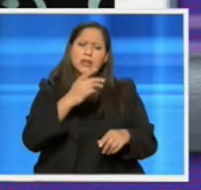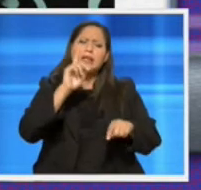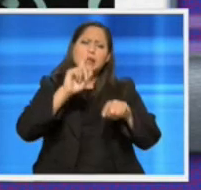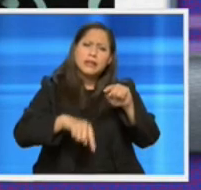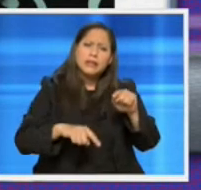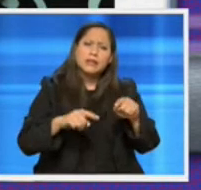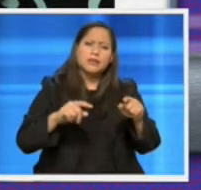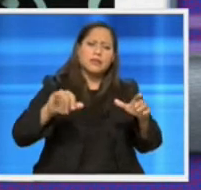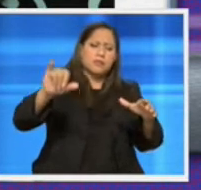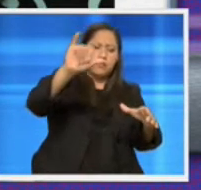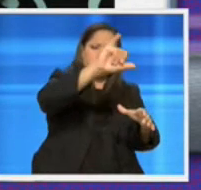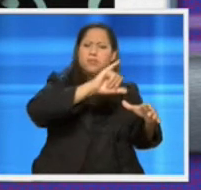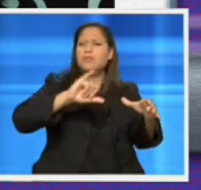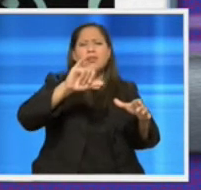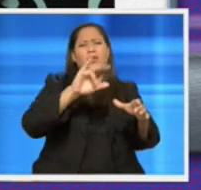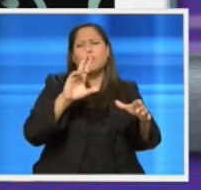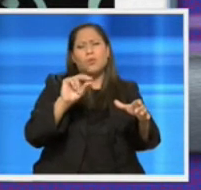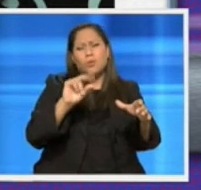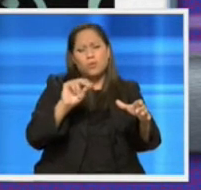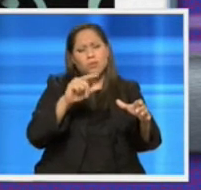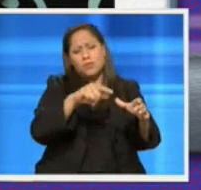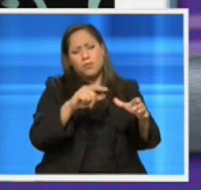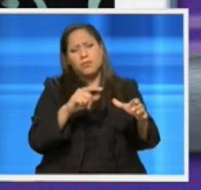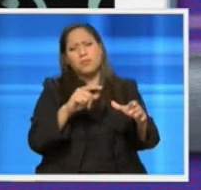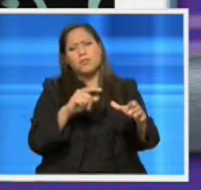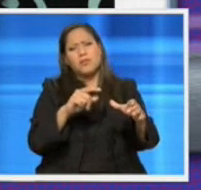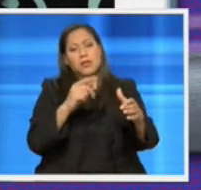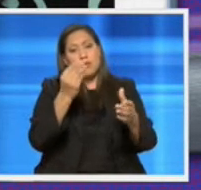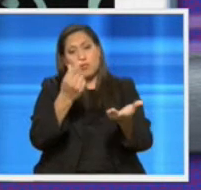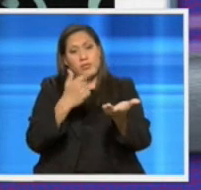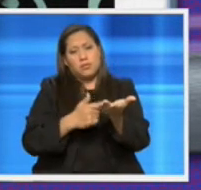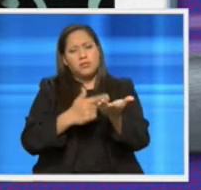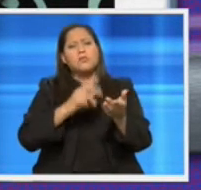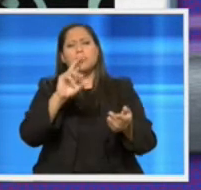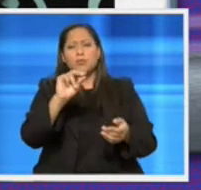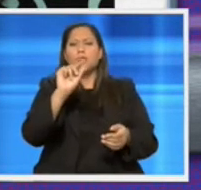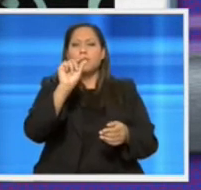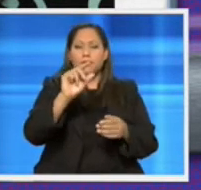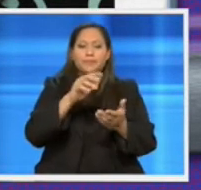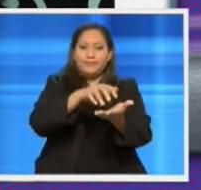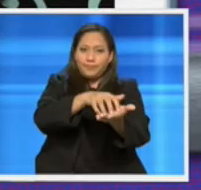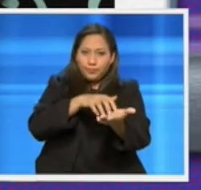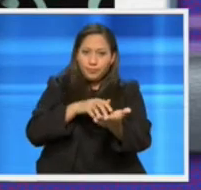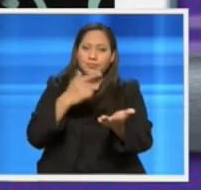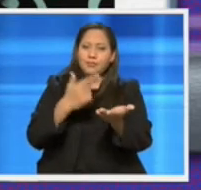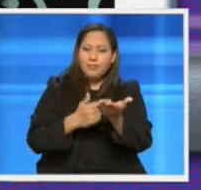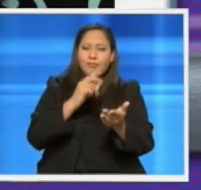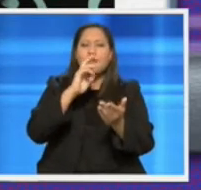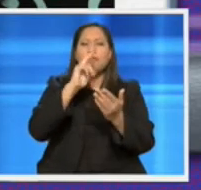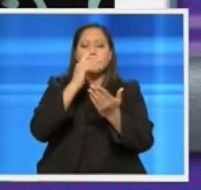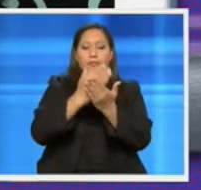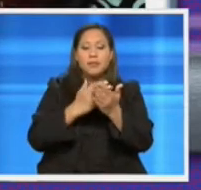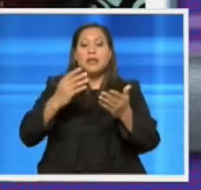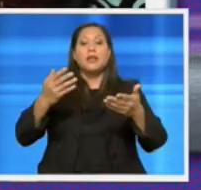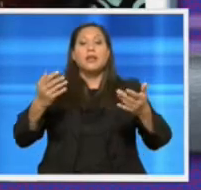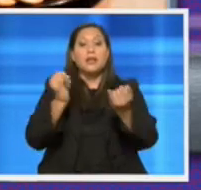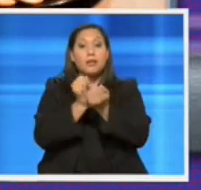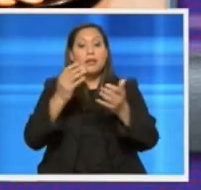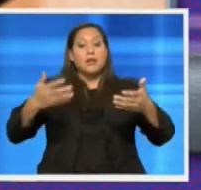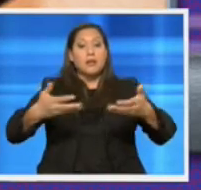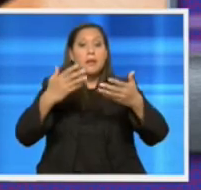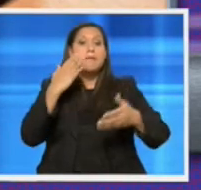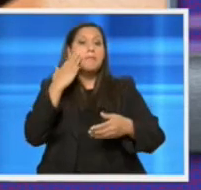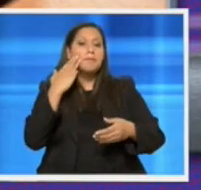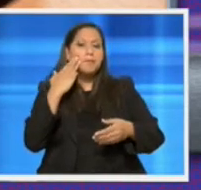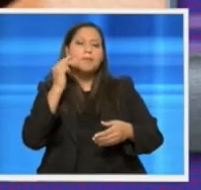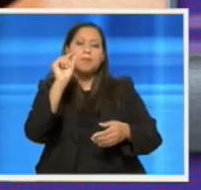una salsa o un gravy con demasiada grasa. Ok, Reduce un poco la cantidad de crema que le vas a poner. muy bien.